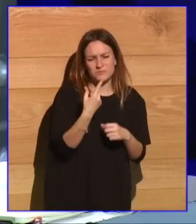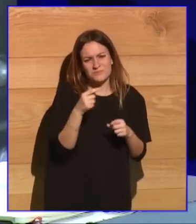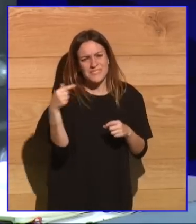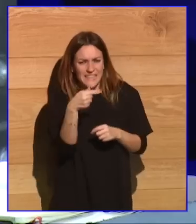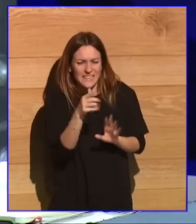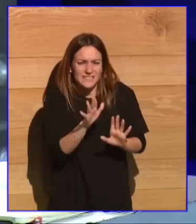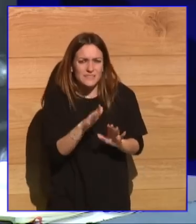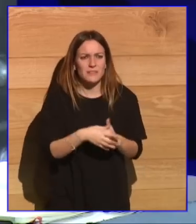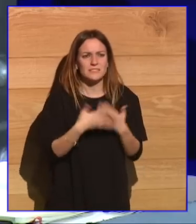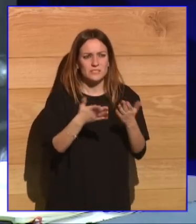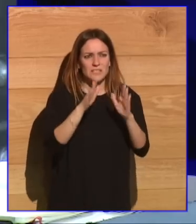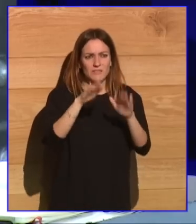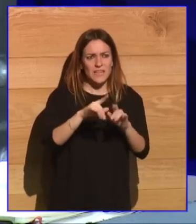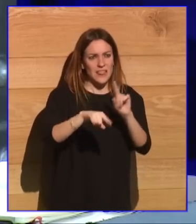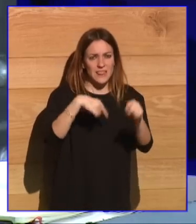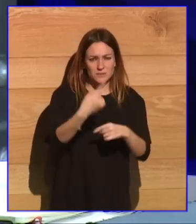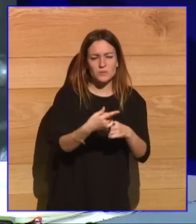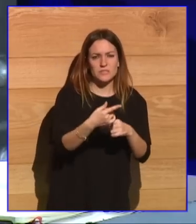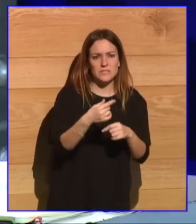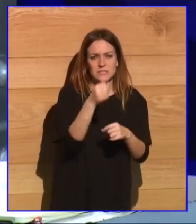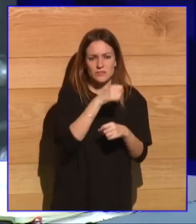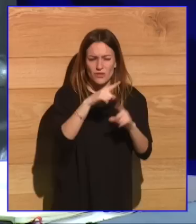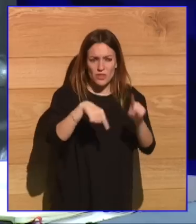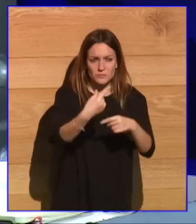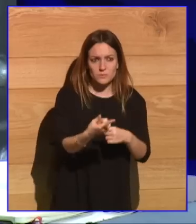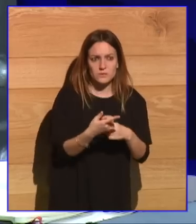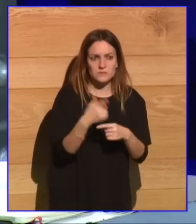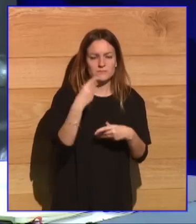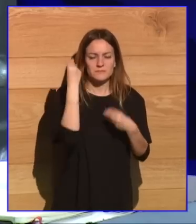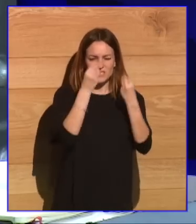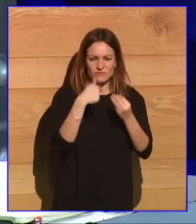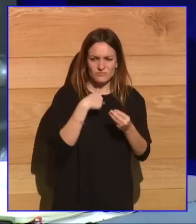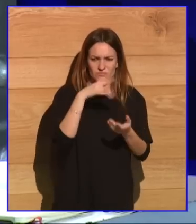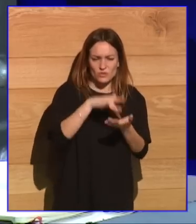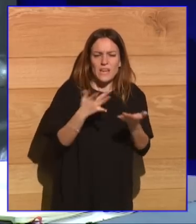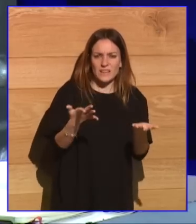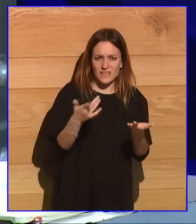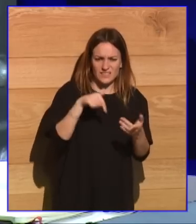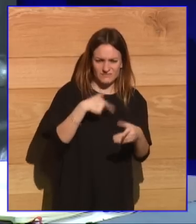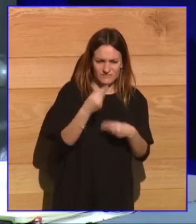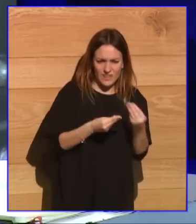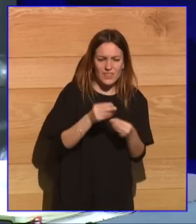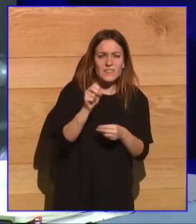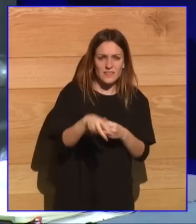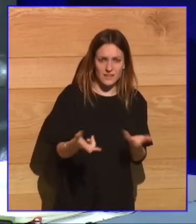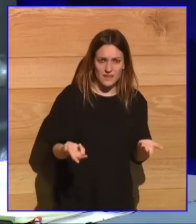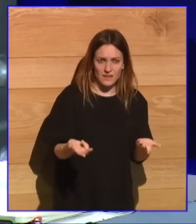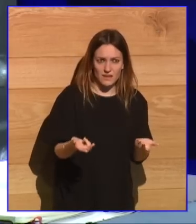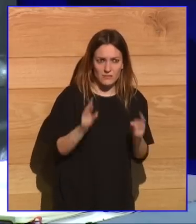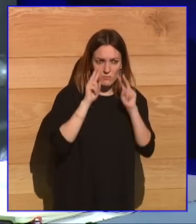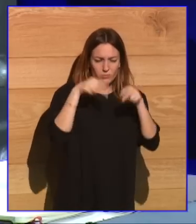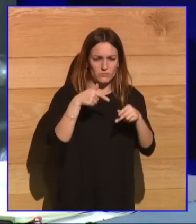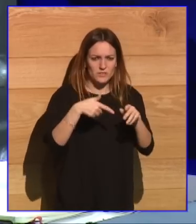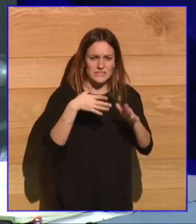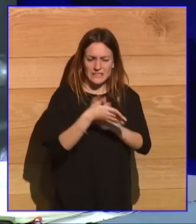acabar y recluirse en el camerino, pensar, ¿qué me está pasando? ¿Quién está haciendo estas cosas? Dándose cuenta de que está en